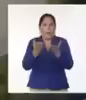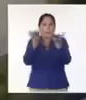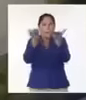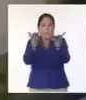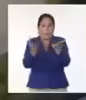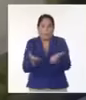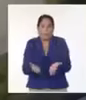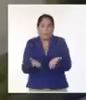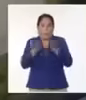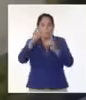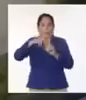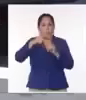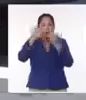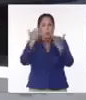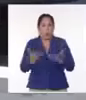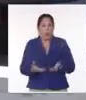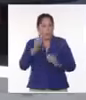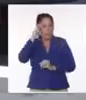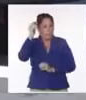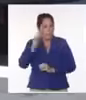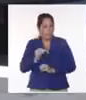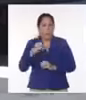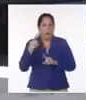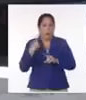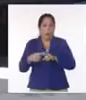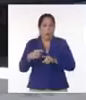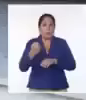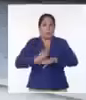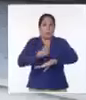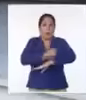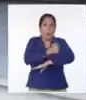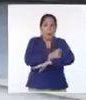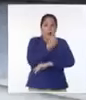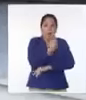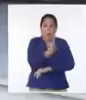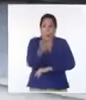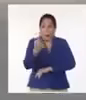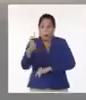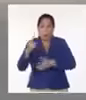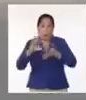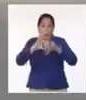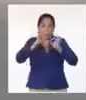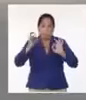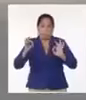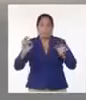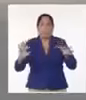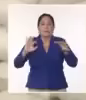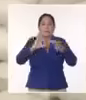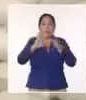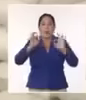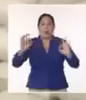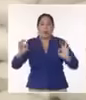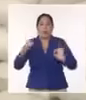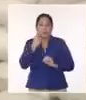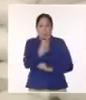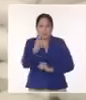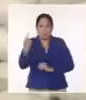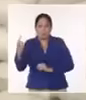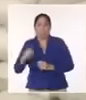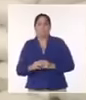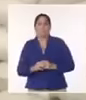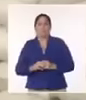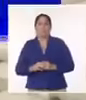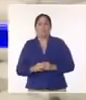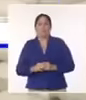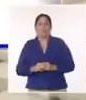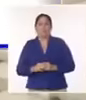las toneladas en la pesa hasta el transportista, cada maniobra es parte del engranaje de un sincronizado reloj. Para la comisión de los